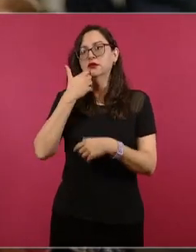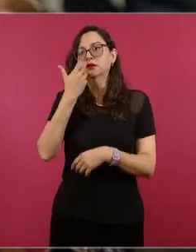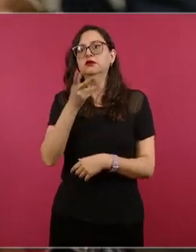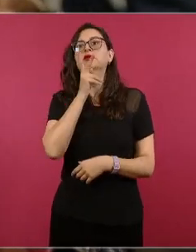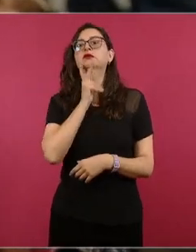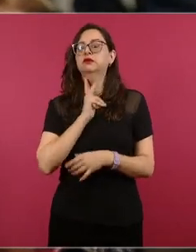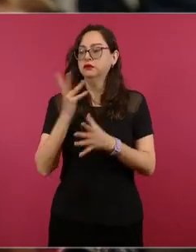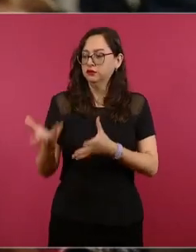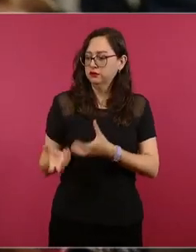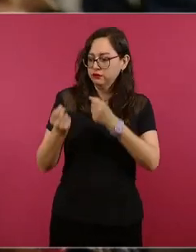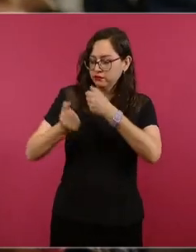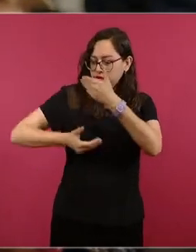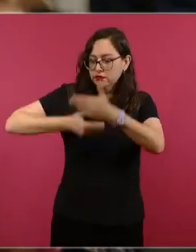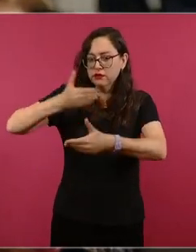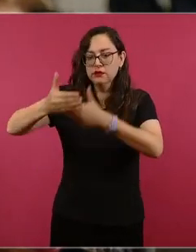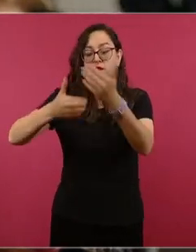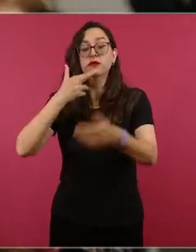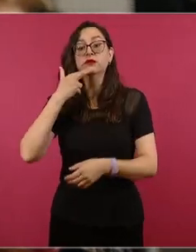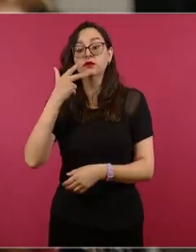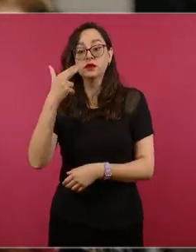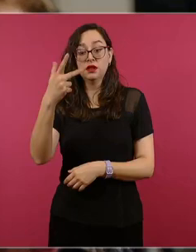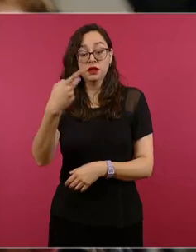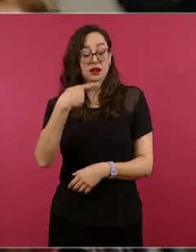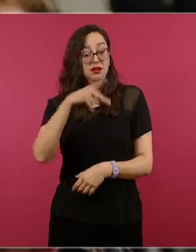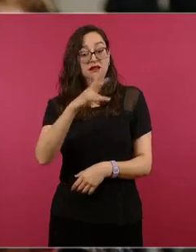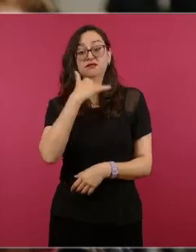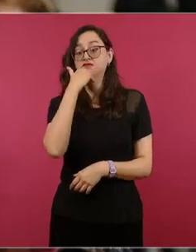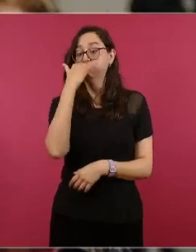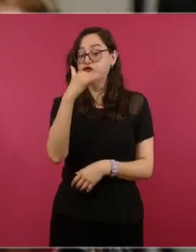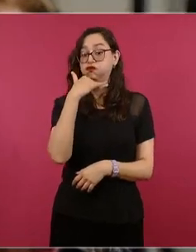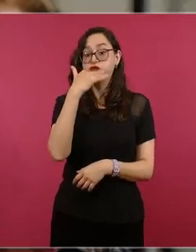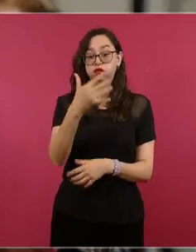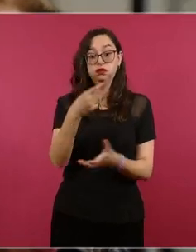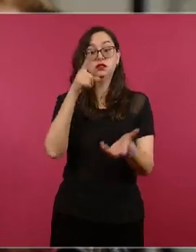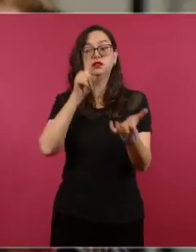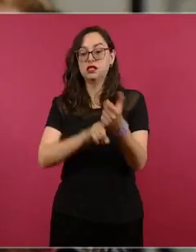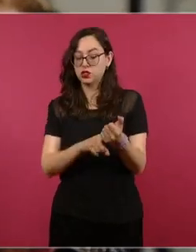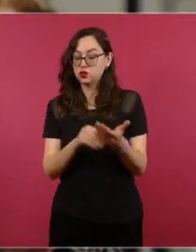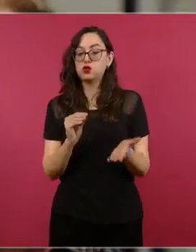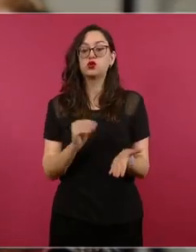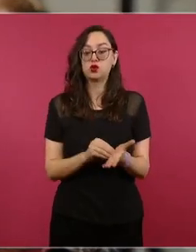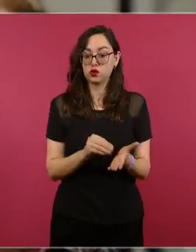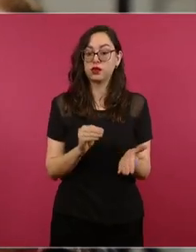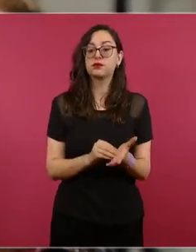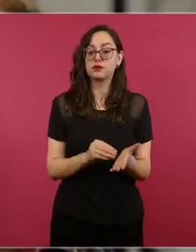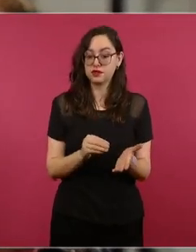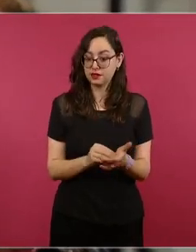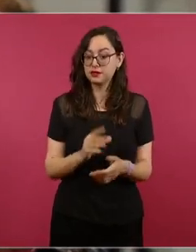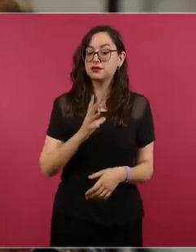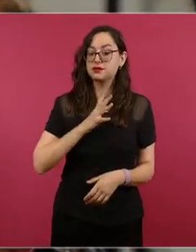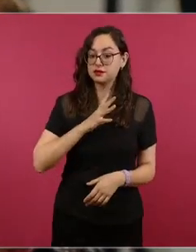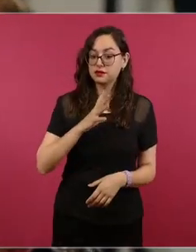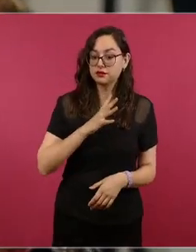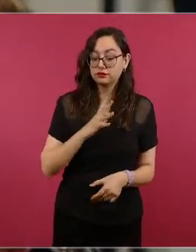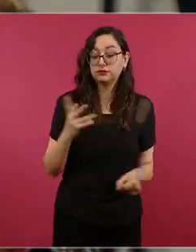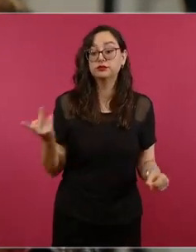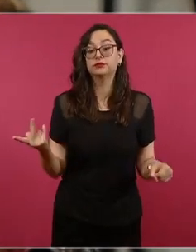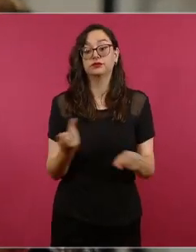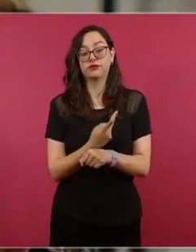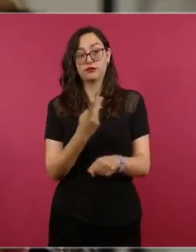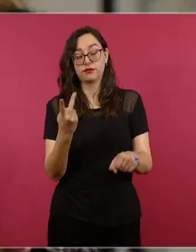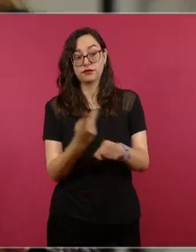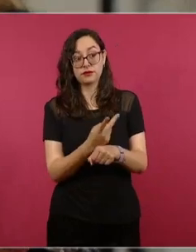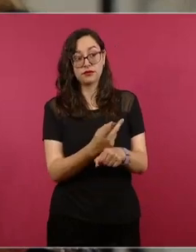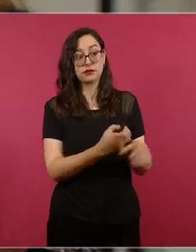presidente. Las empresas petroleras que luchan por poder ser licitadas correctamente por Pemex y que a causa de las prácticas